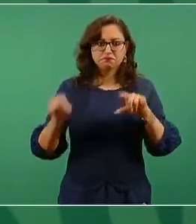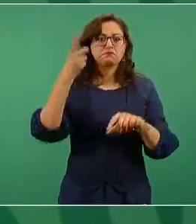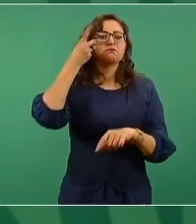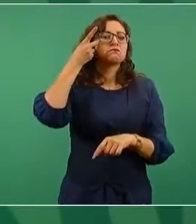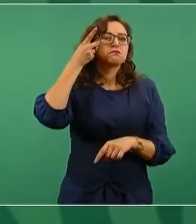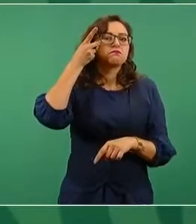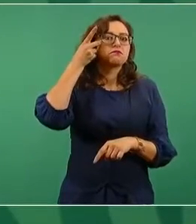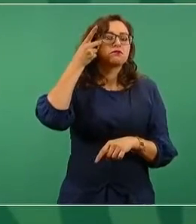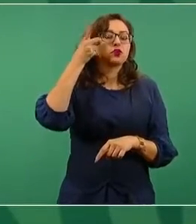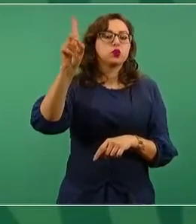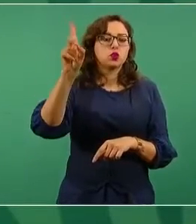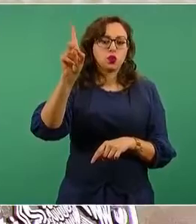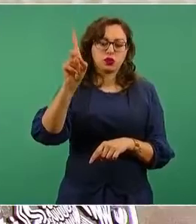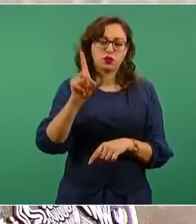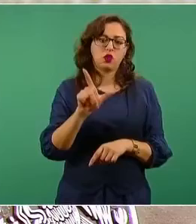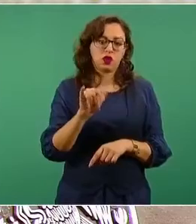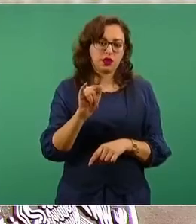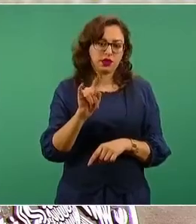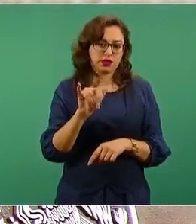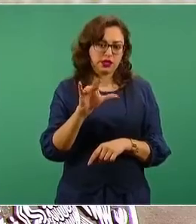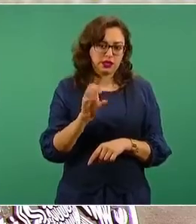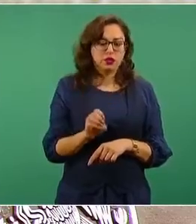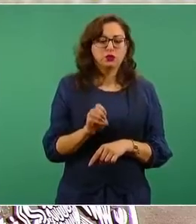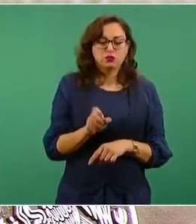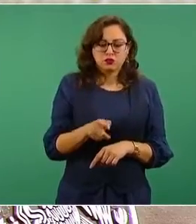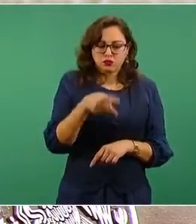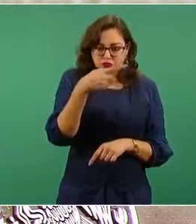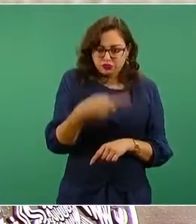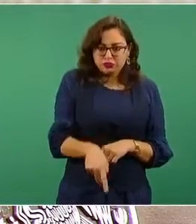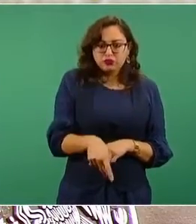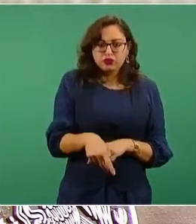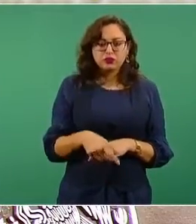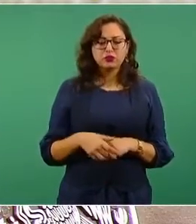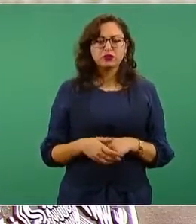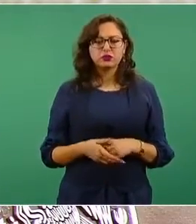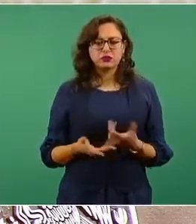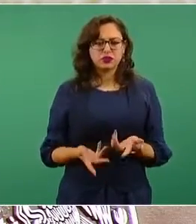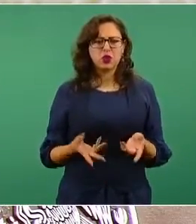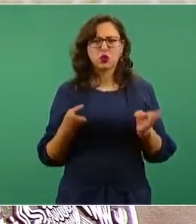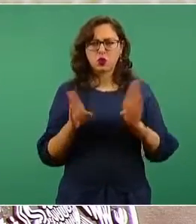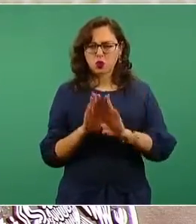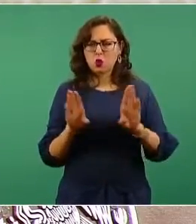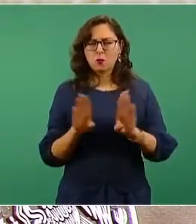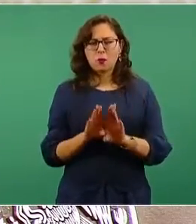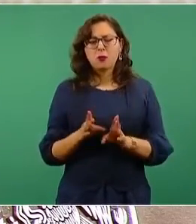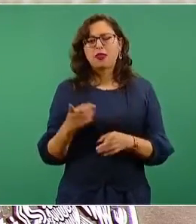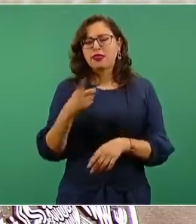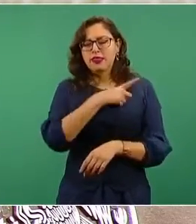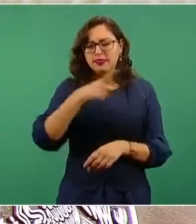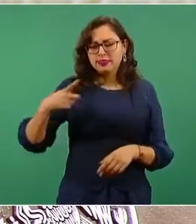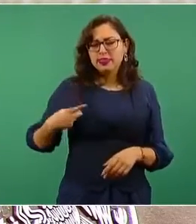nacionalización, vamos a decir, de este recurso, ver de qué se trata bien,